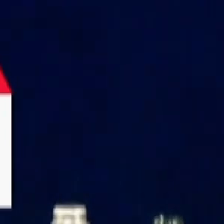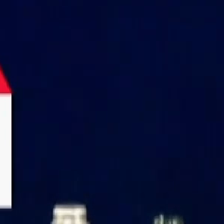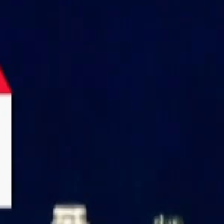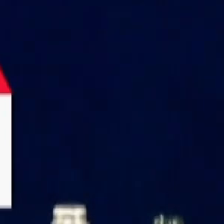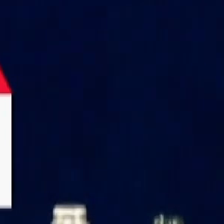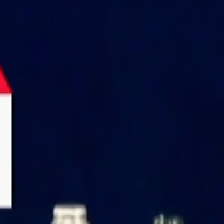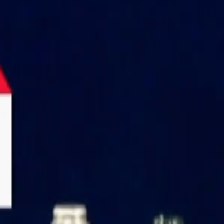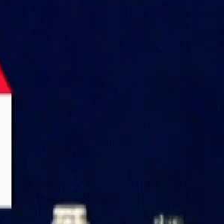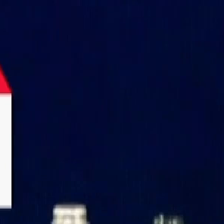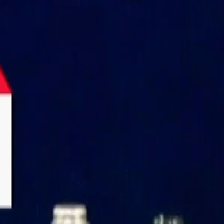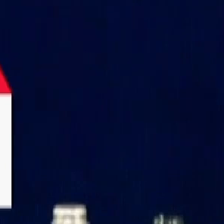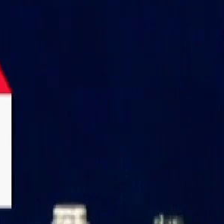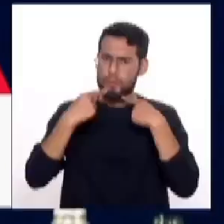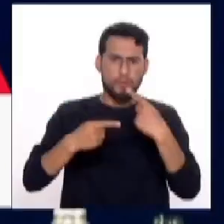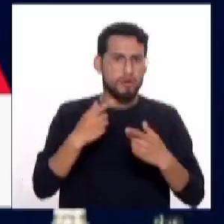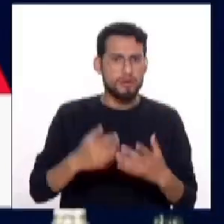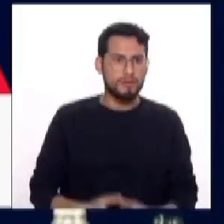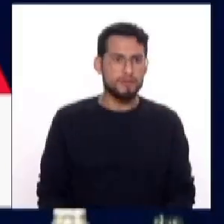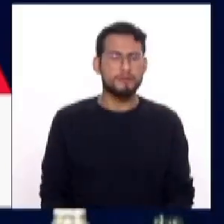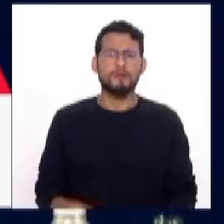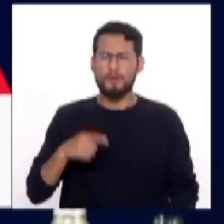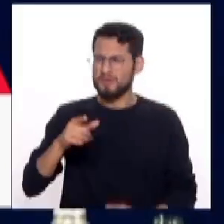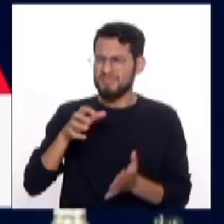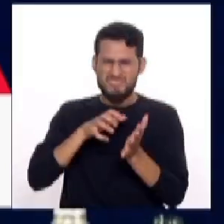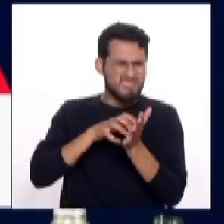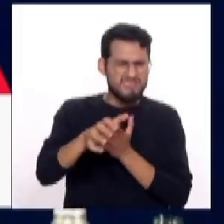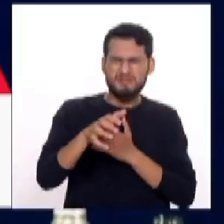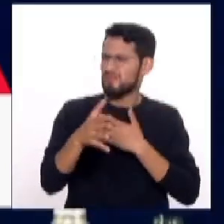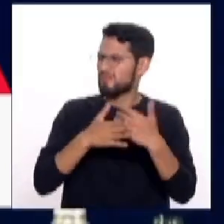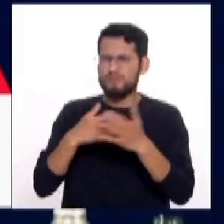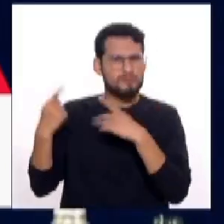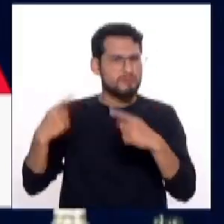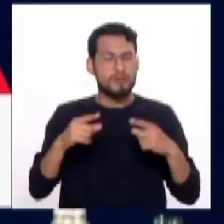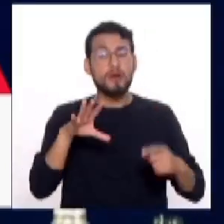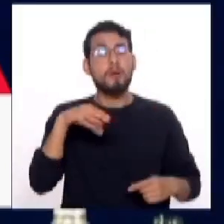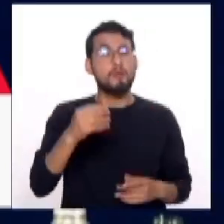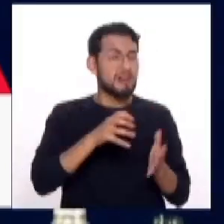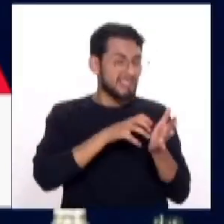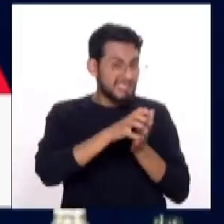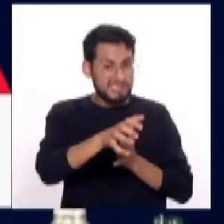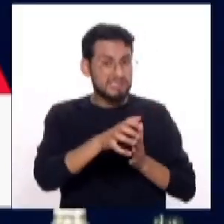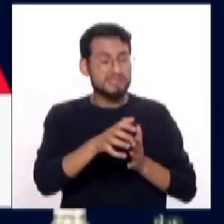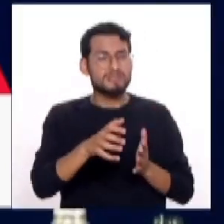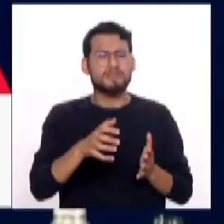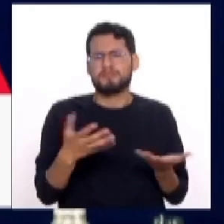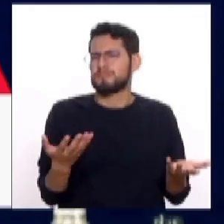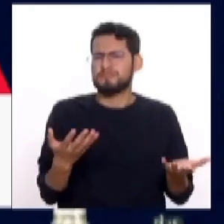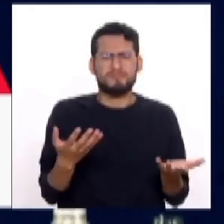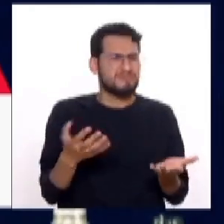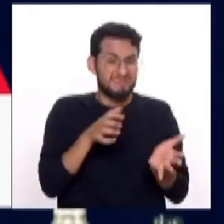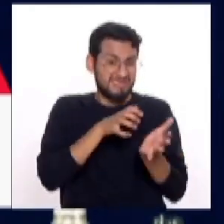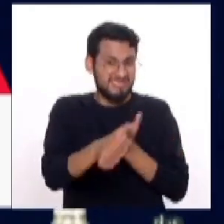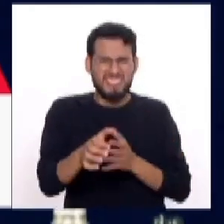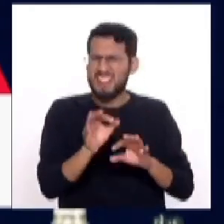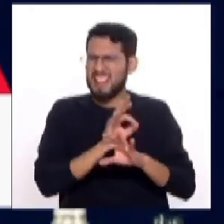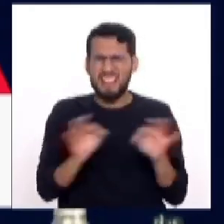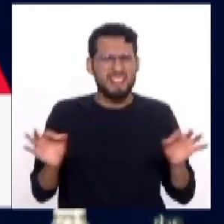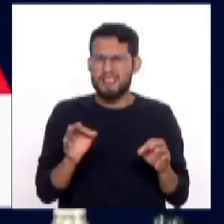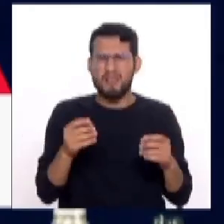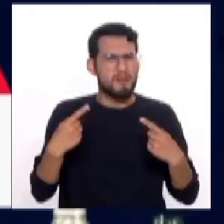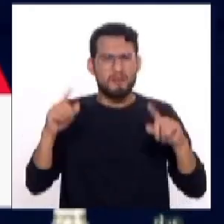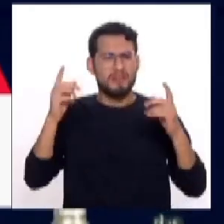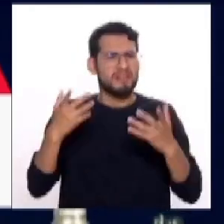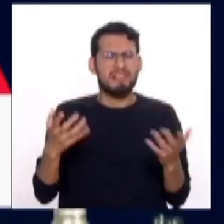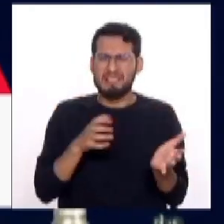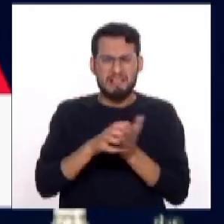levantemos nuestra voz y rechacemos la violencia venga de donde venga porque la violencia no lleva a nada en absoluto